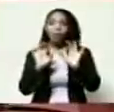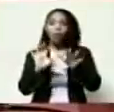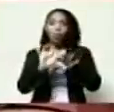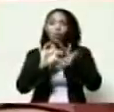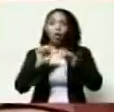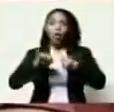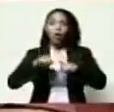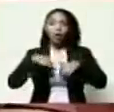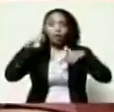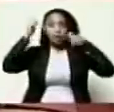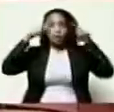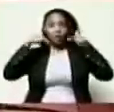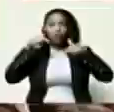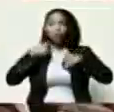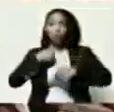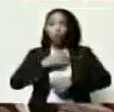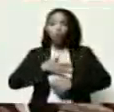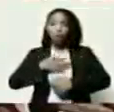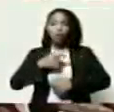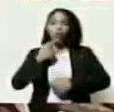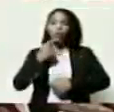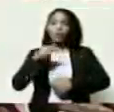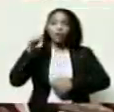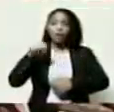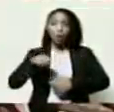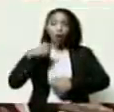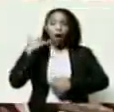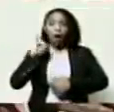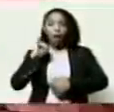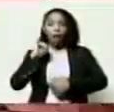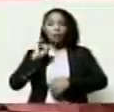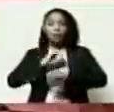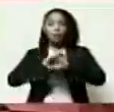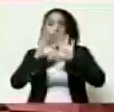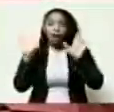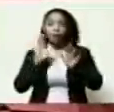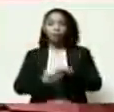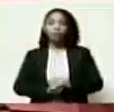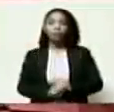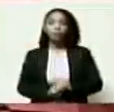hoy en el chavismo, yo puedo afirmar que está consolidada.